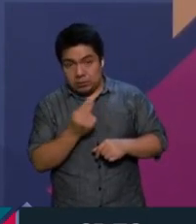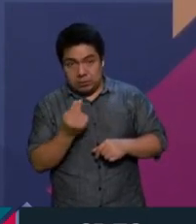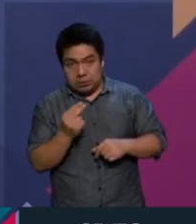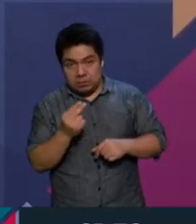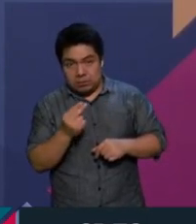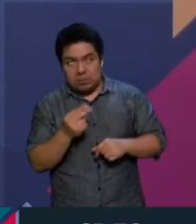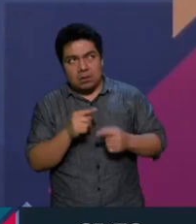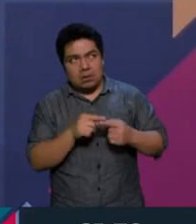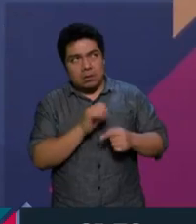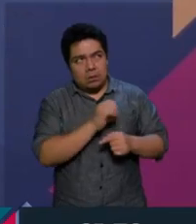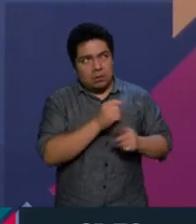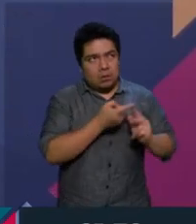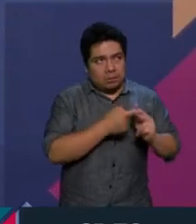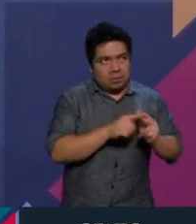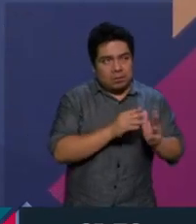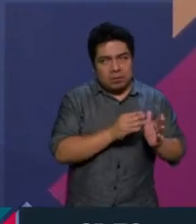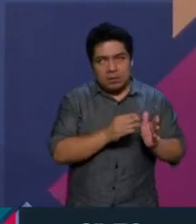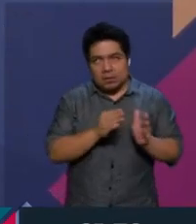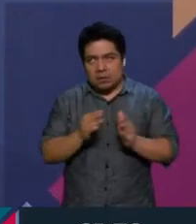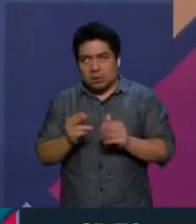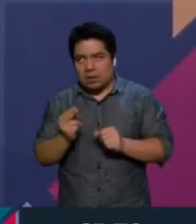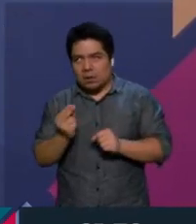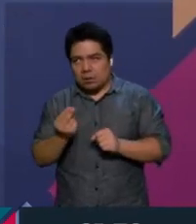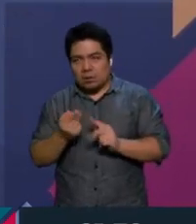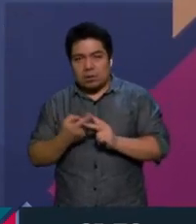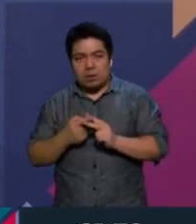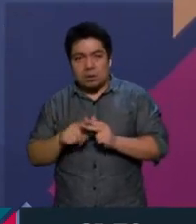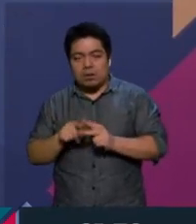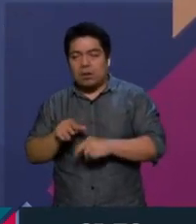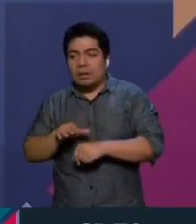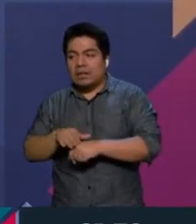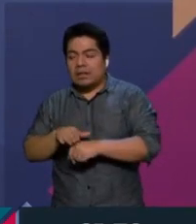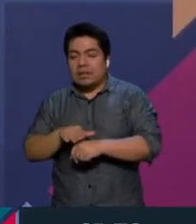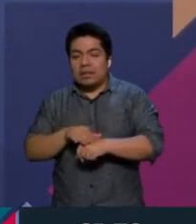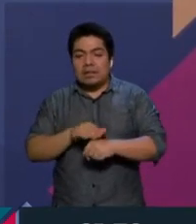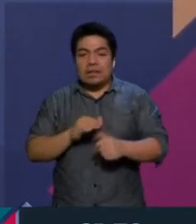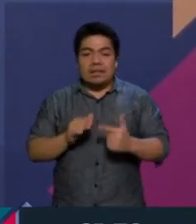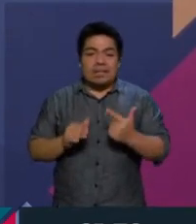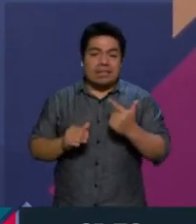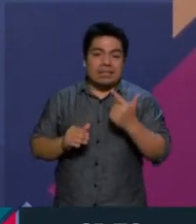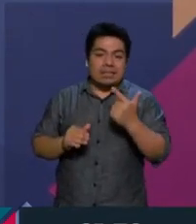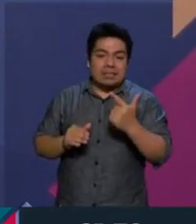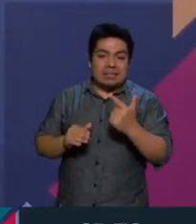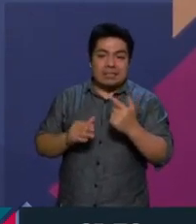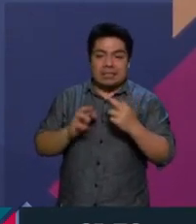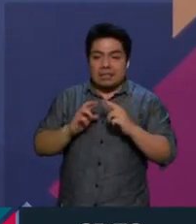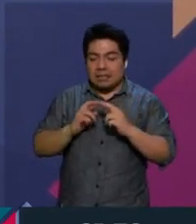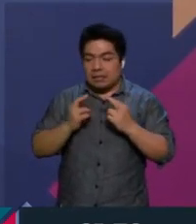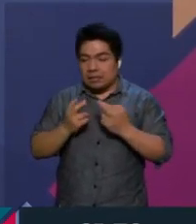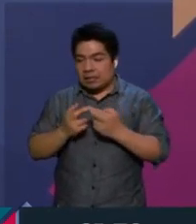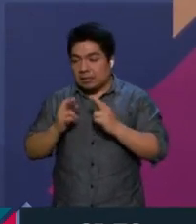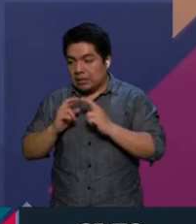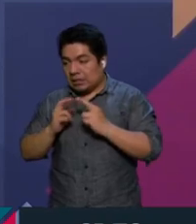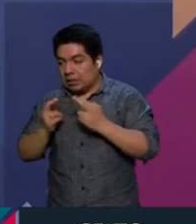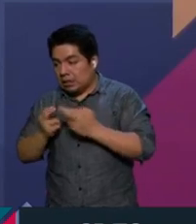pues él entró en octubre, digamos que en noviembre convocó a 7 sesiones ordinarias, ¿no?